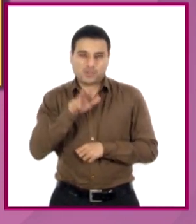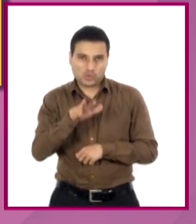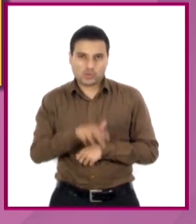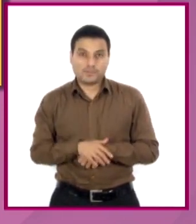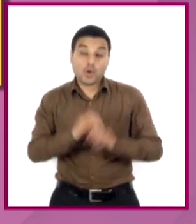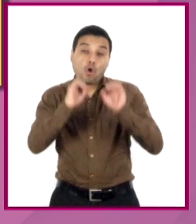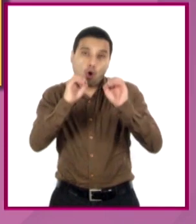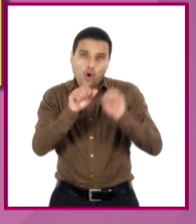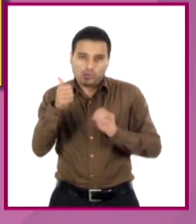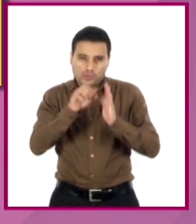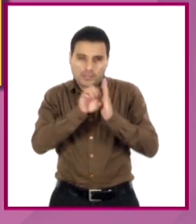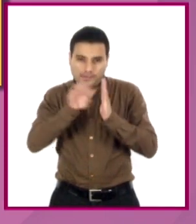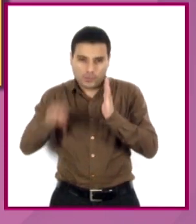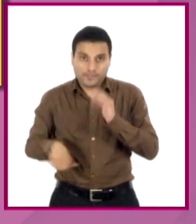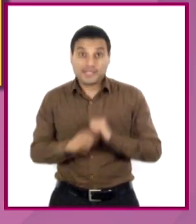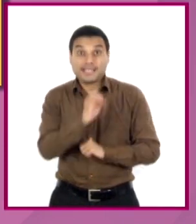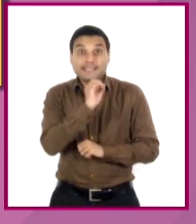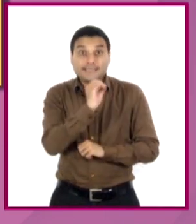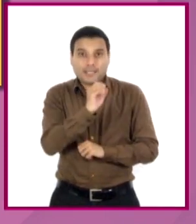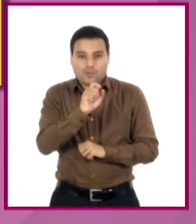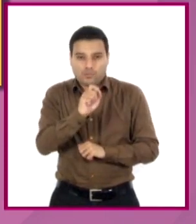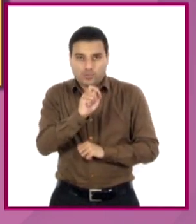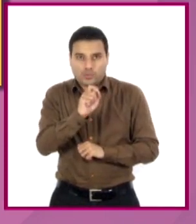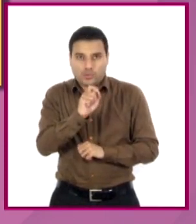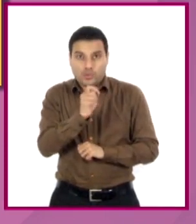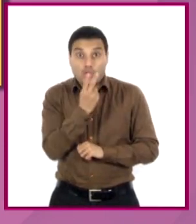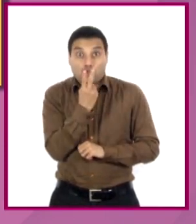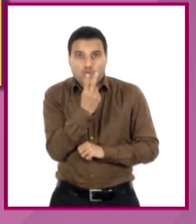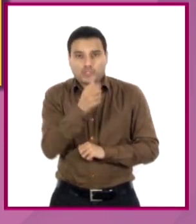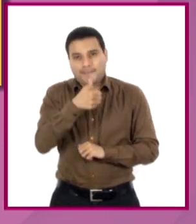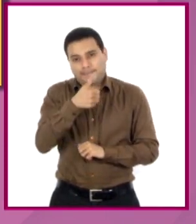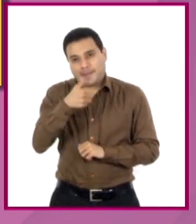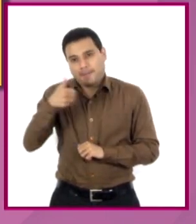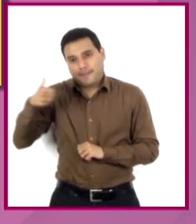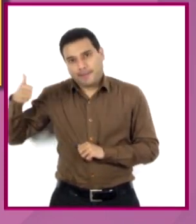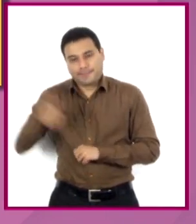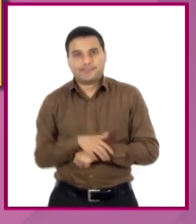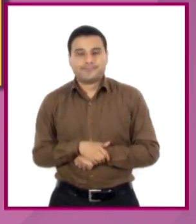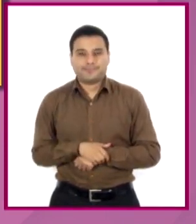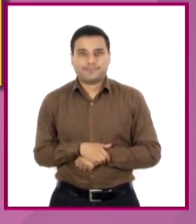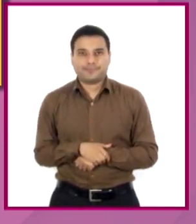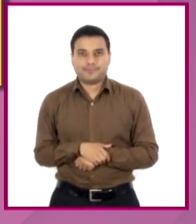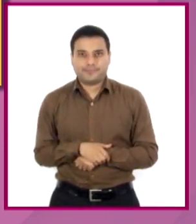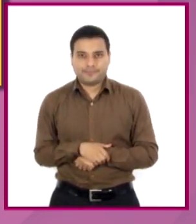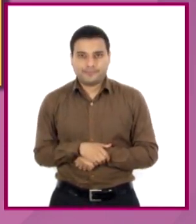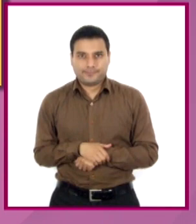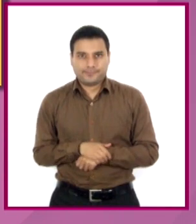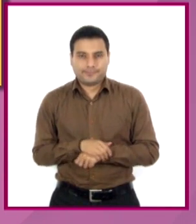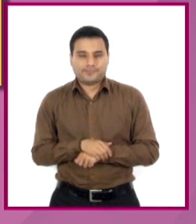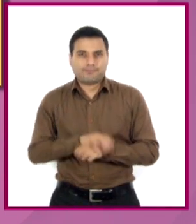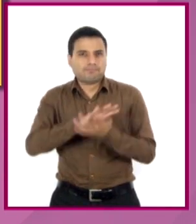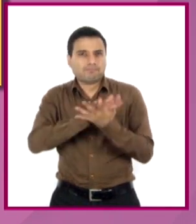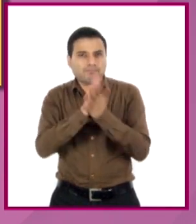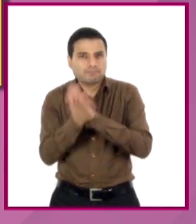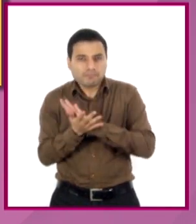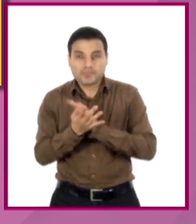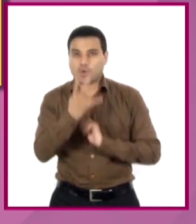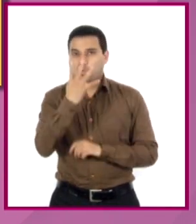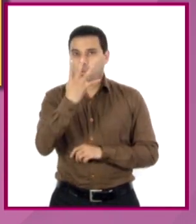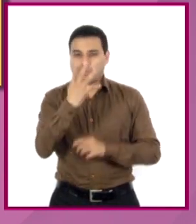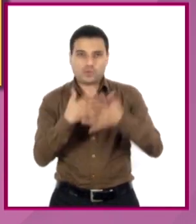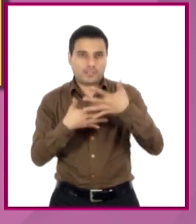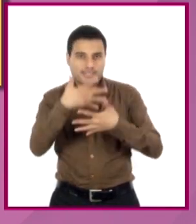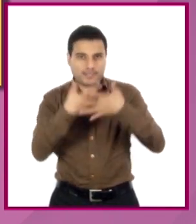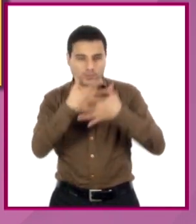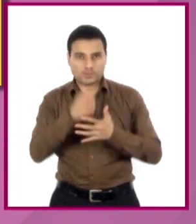también 0.26 centésimos con periodo en el 6, que es equivalente a 4